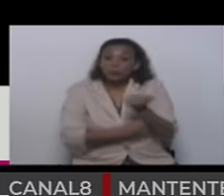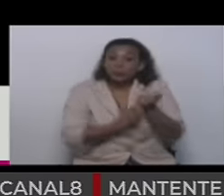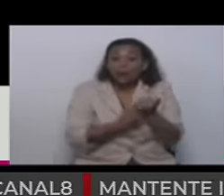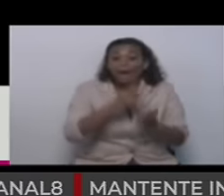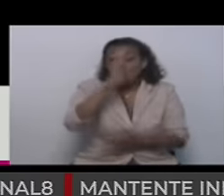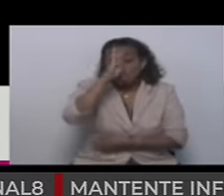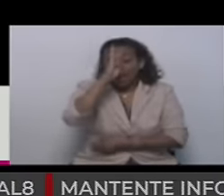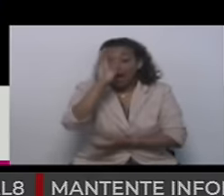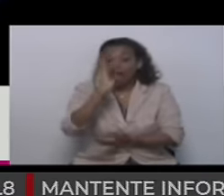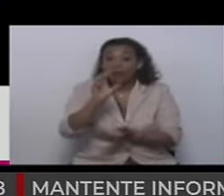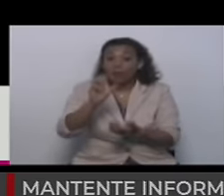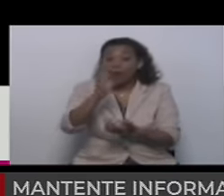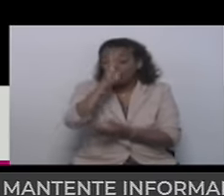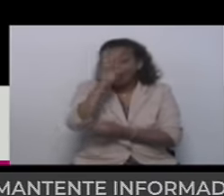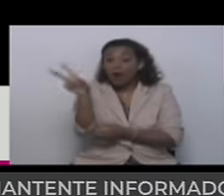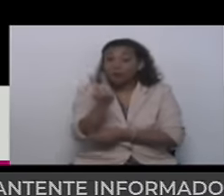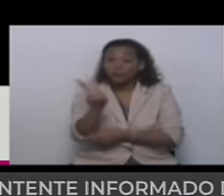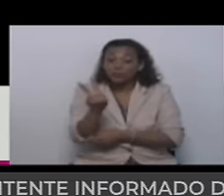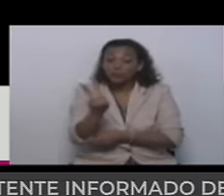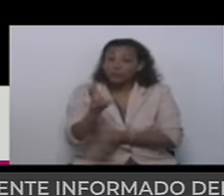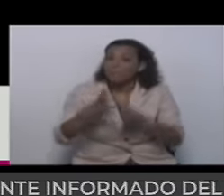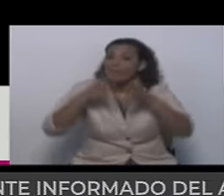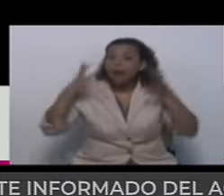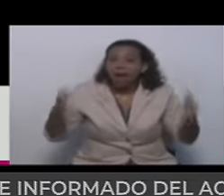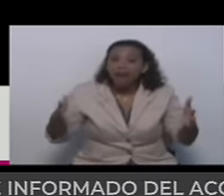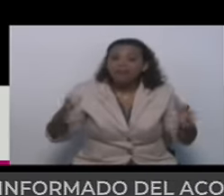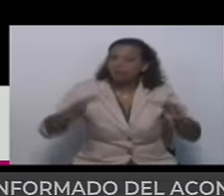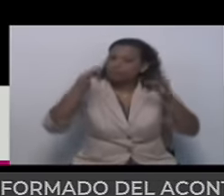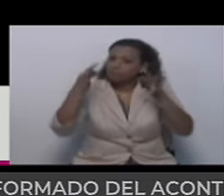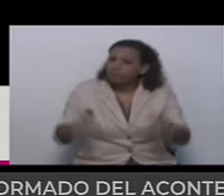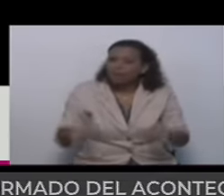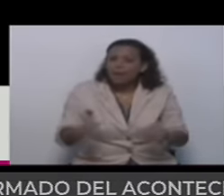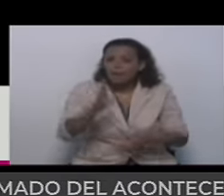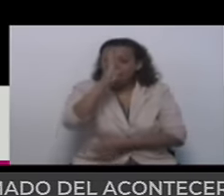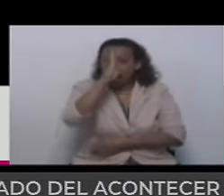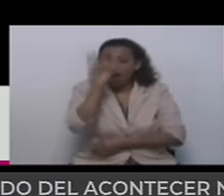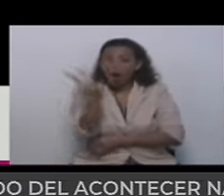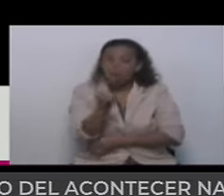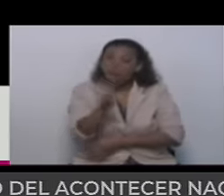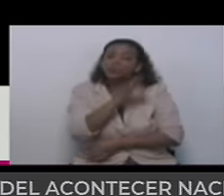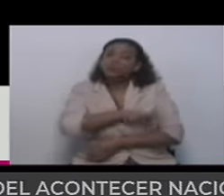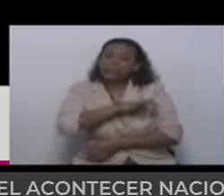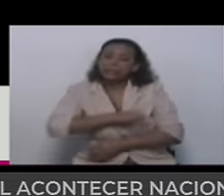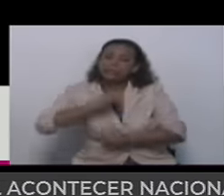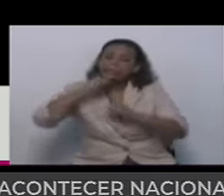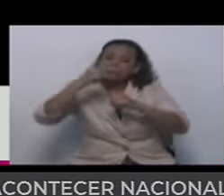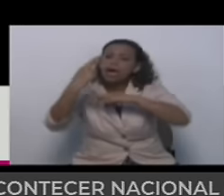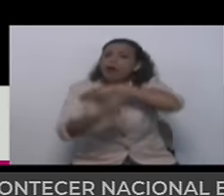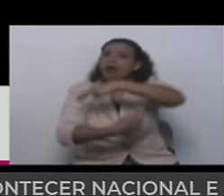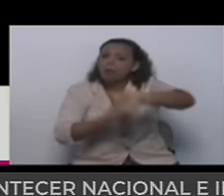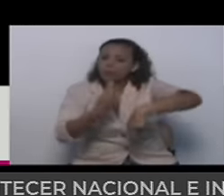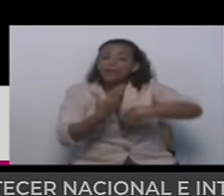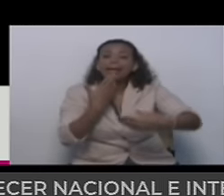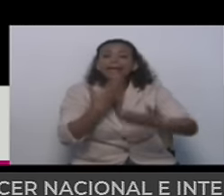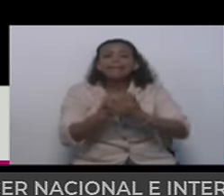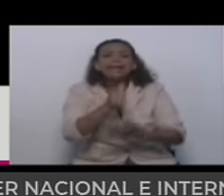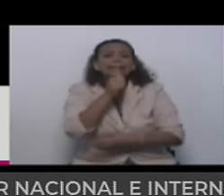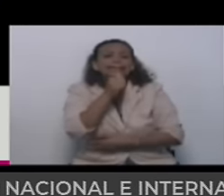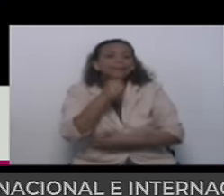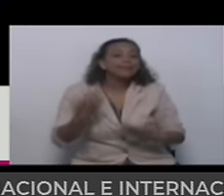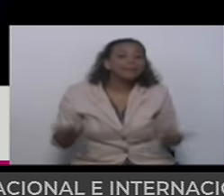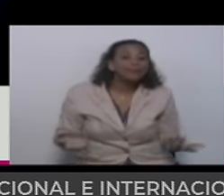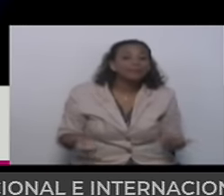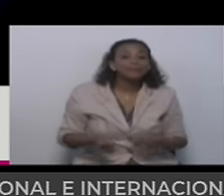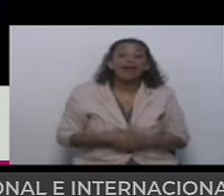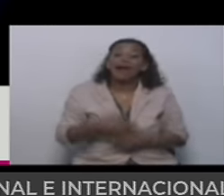de Venezuela, el banco más grande y eficiente, Banco Socialista. ¿Ah? ¿Gracias a quién?